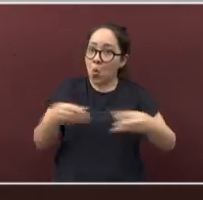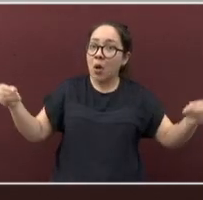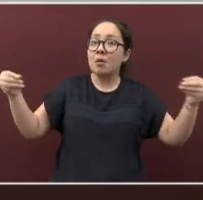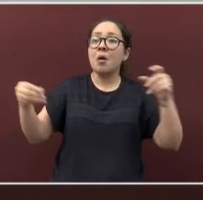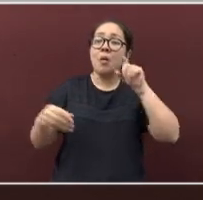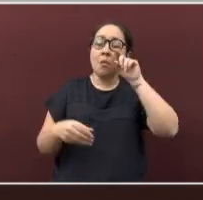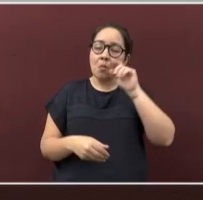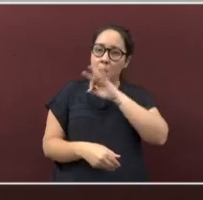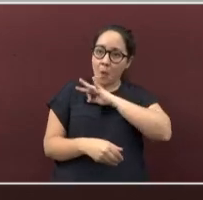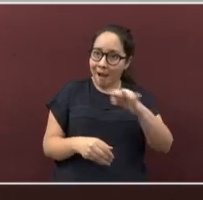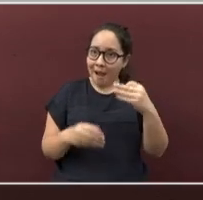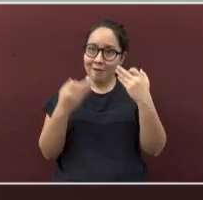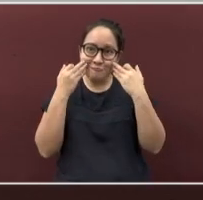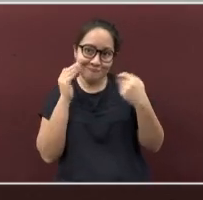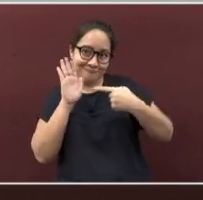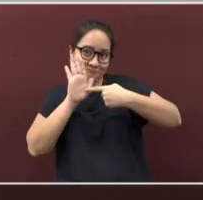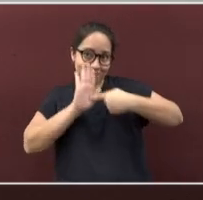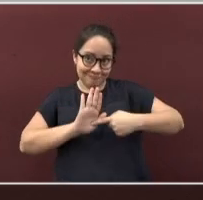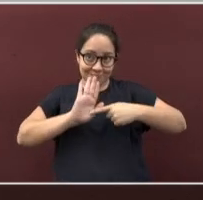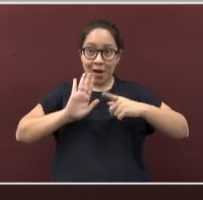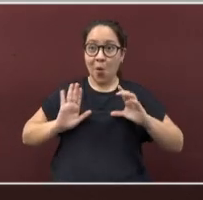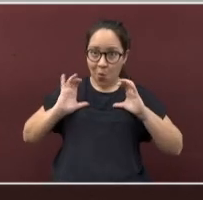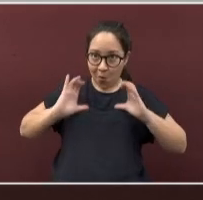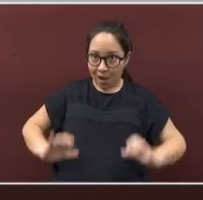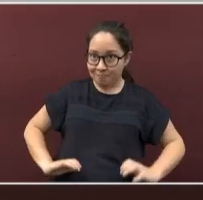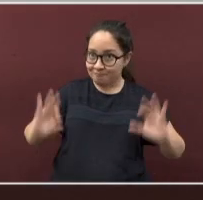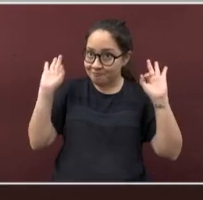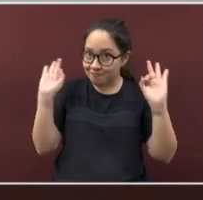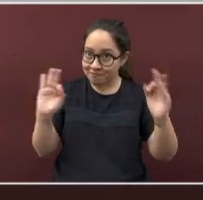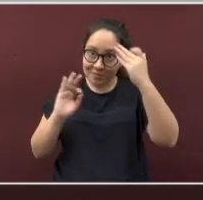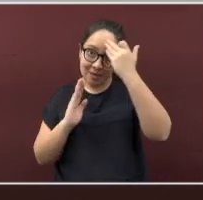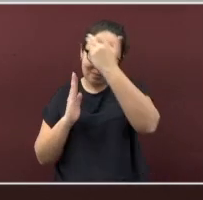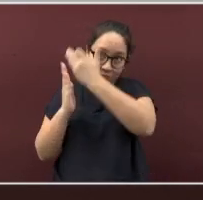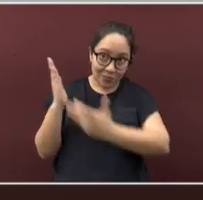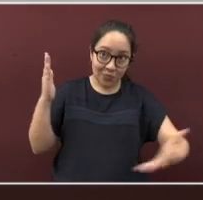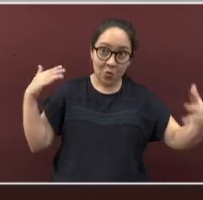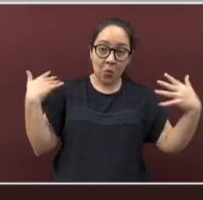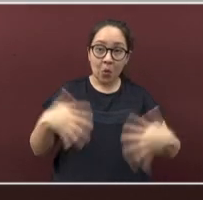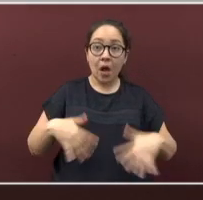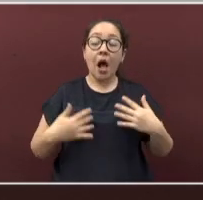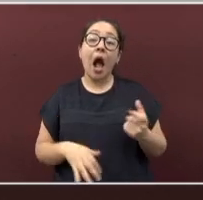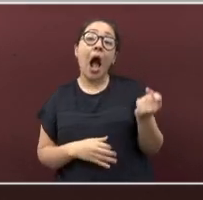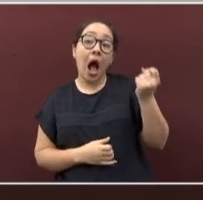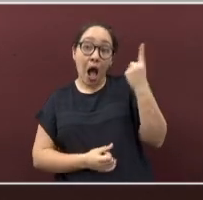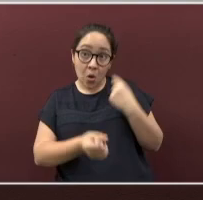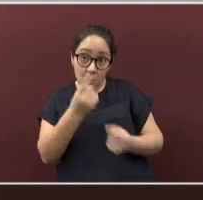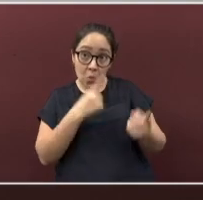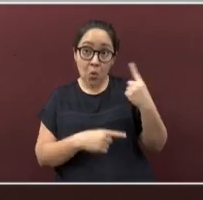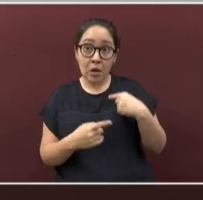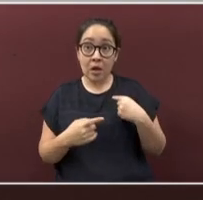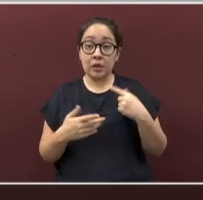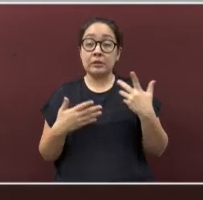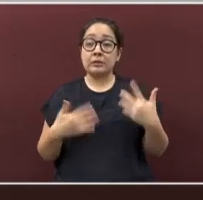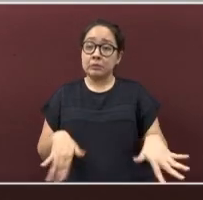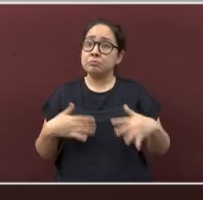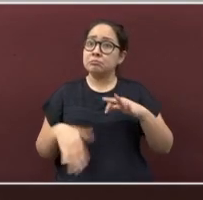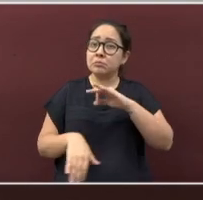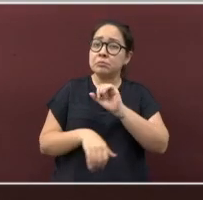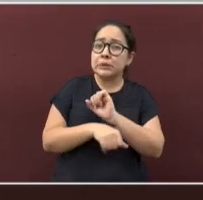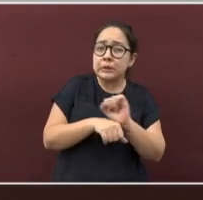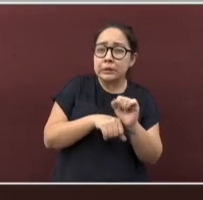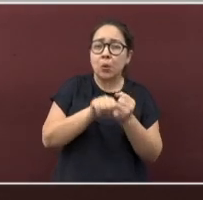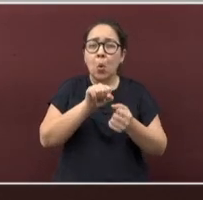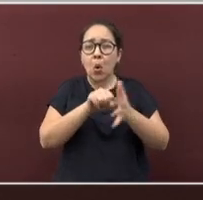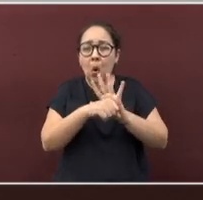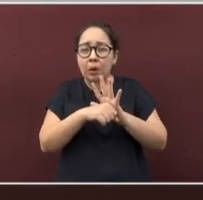y duradera y las personas que tuvieron síntomas leves igualmente tomen en cuenta